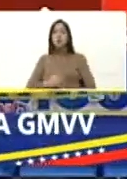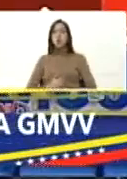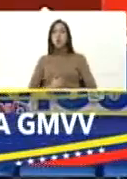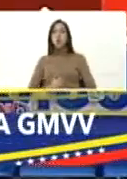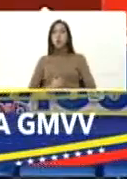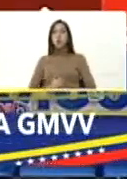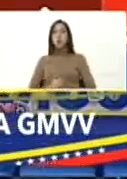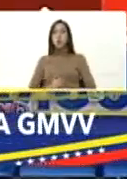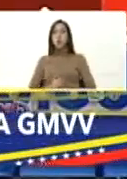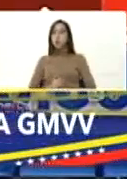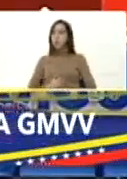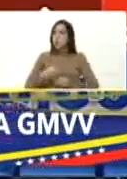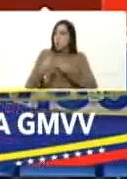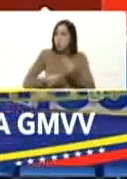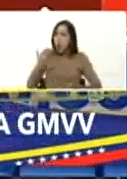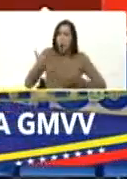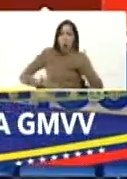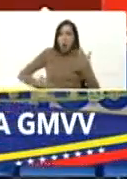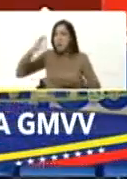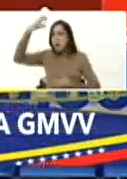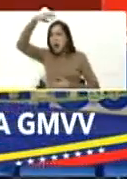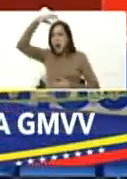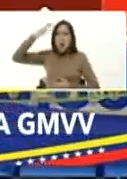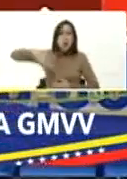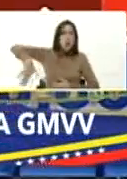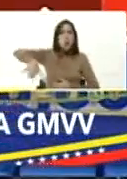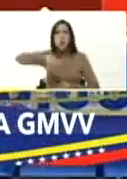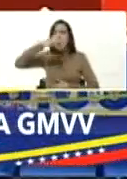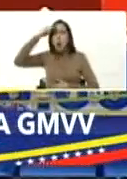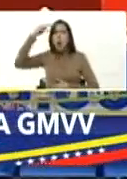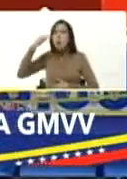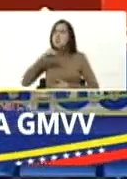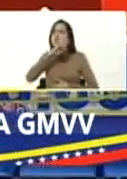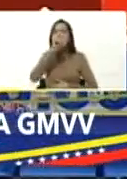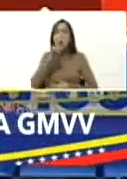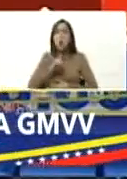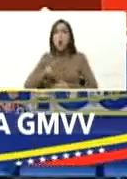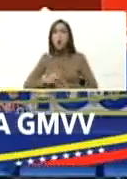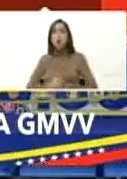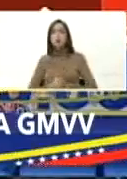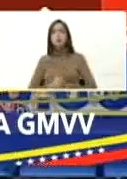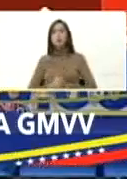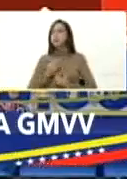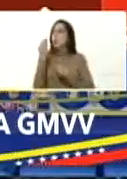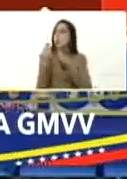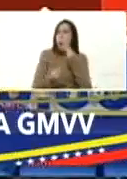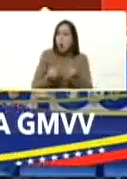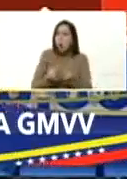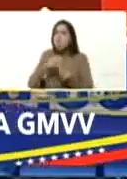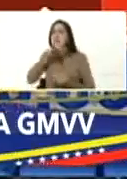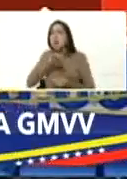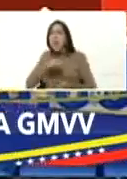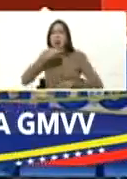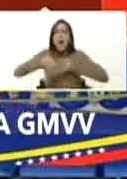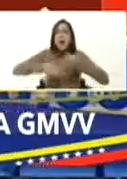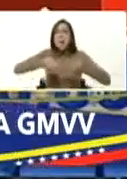qué compararemos el reino de Dios? Pregunta. ¿Con qué parábola lo